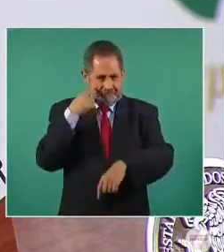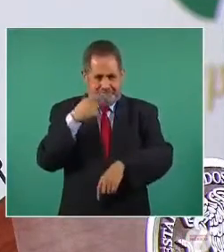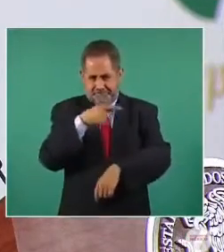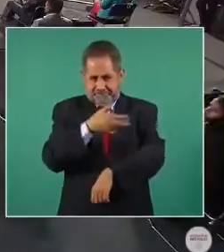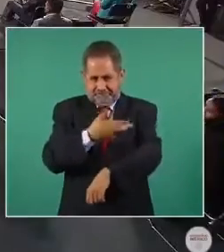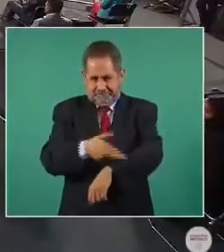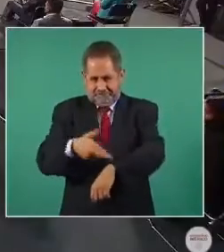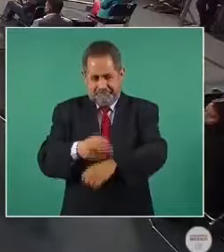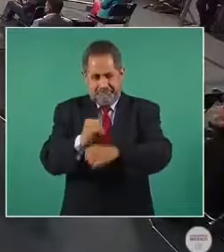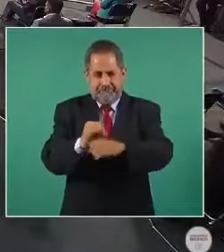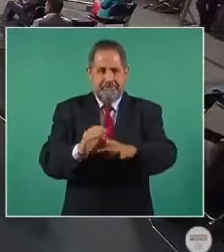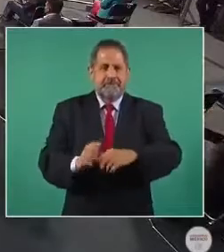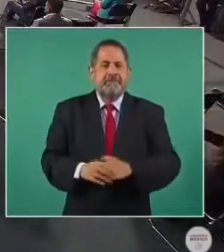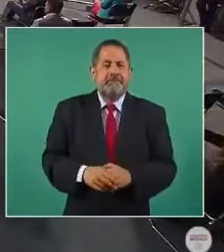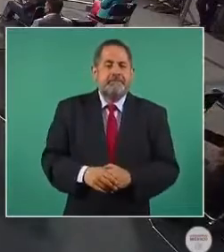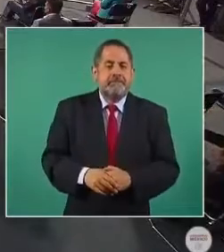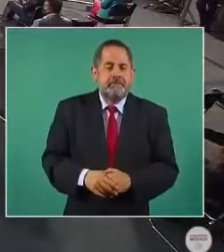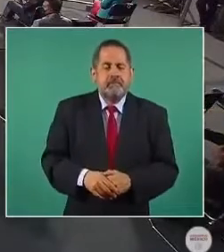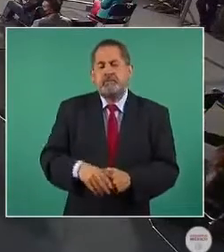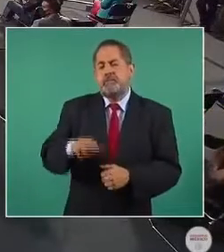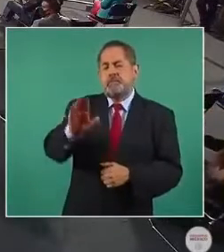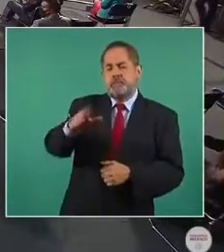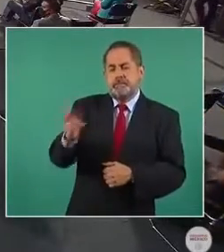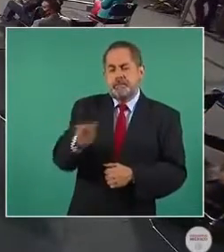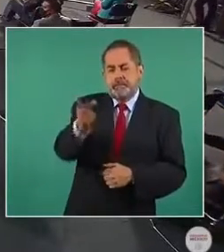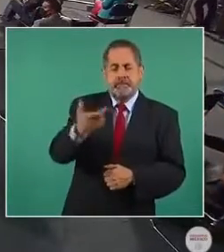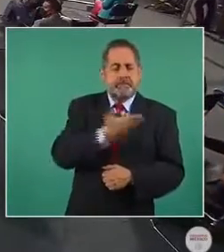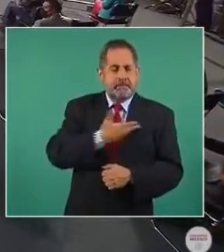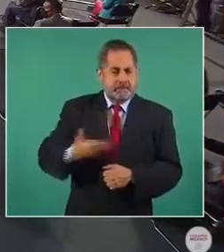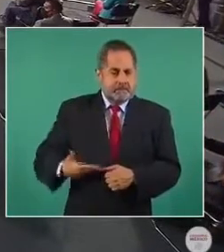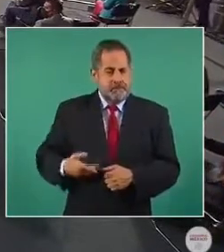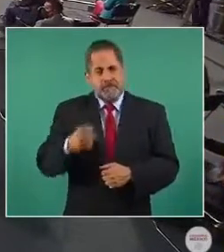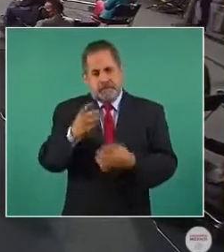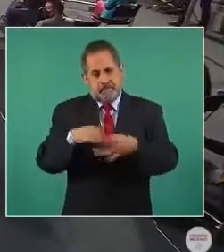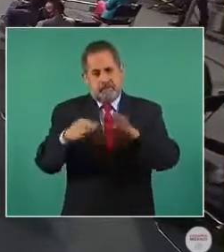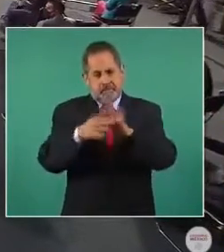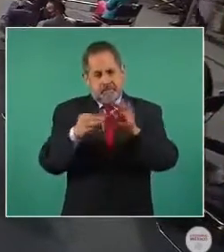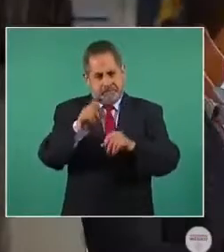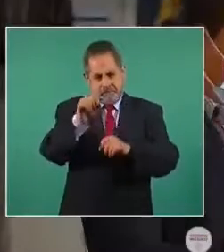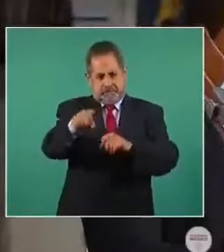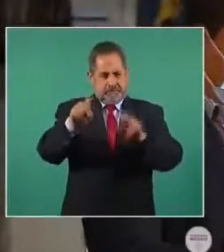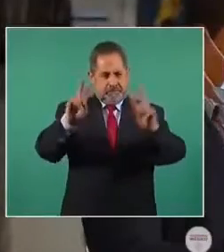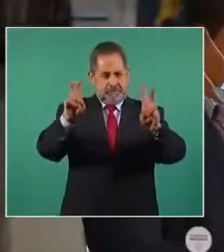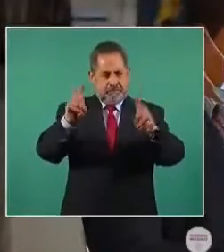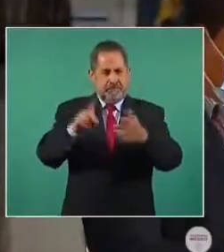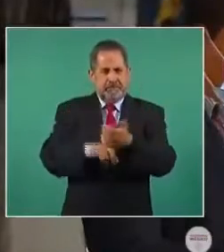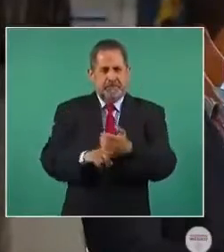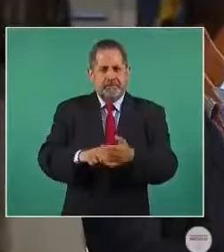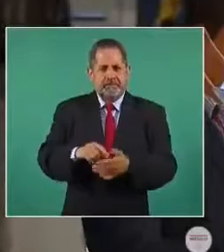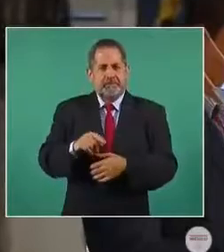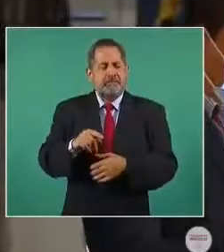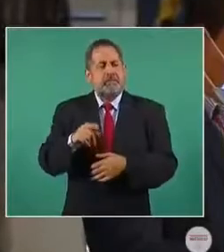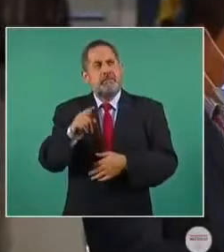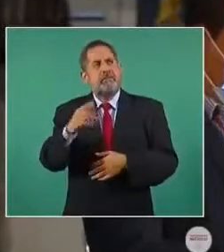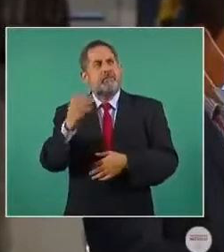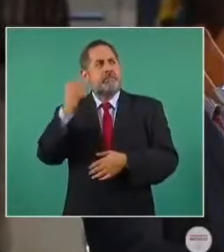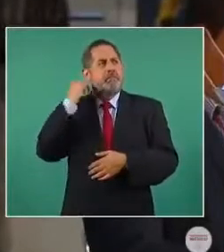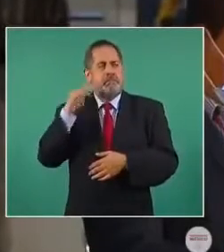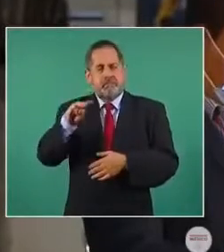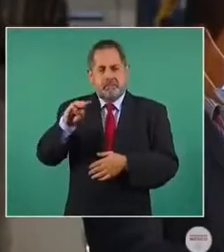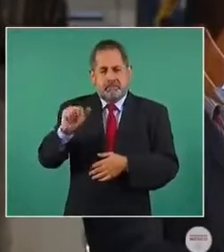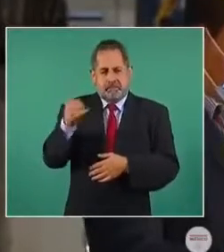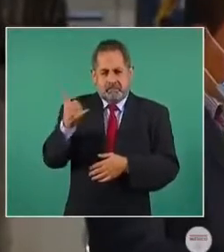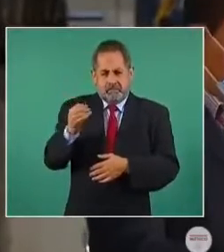ustedes. Presidente, justo lo que estaba mencionando, bueno, y también porque lo dice y es importante sobre este mismo asunto de Alonso Ancira. Usted en mayo